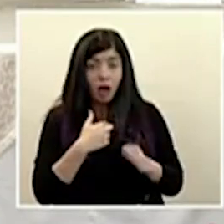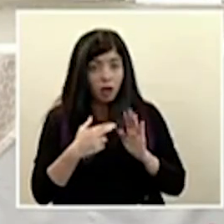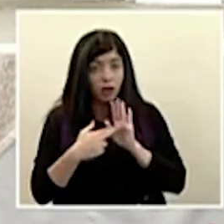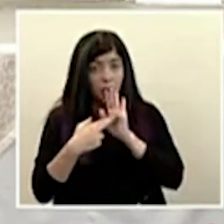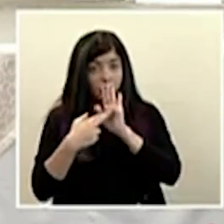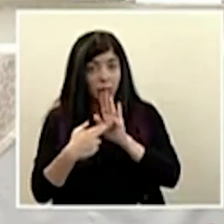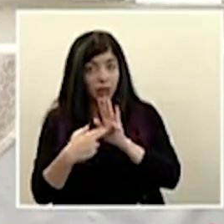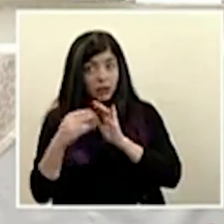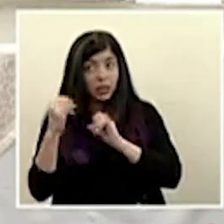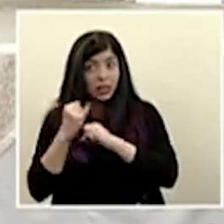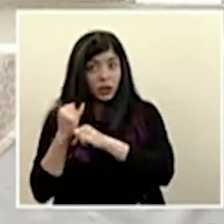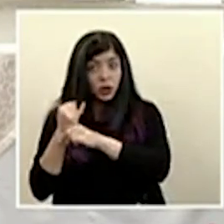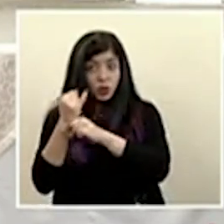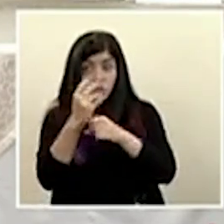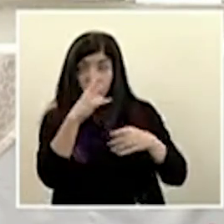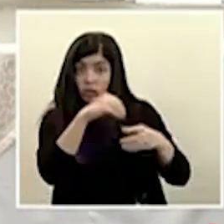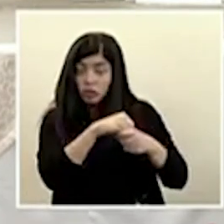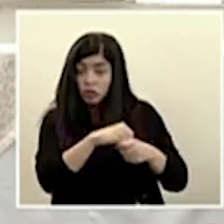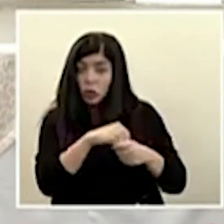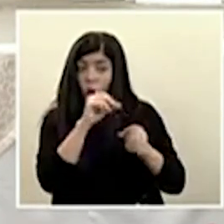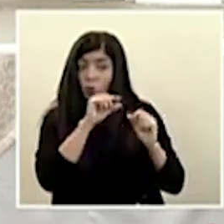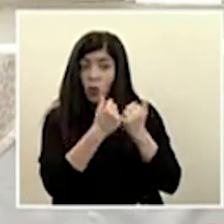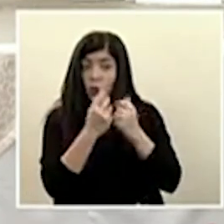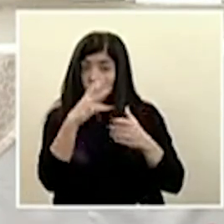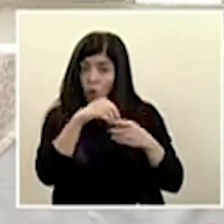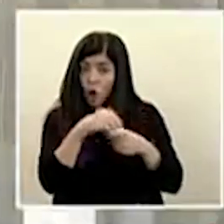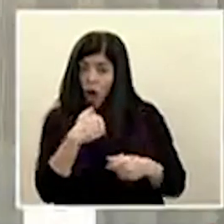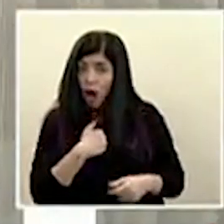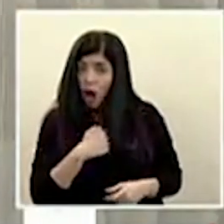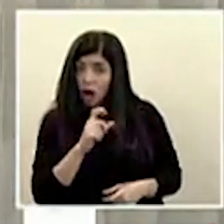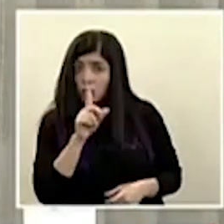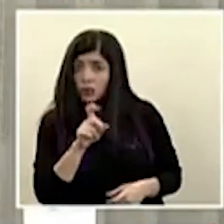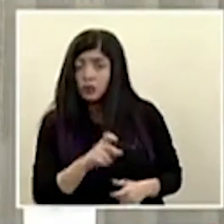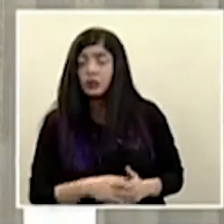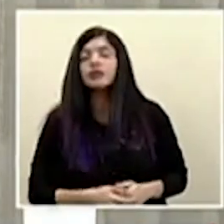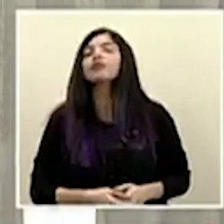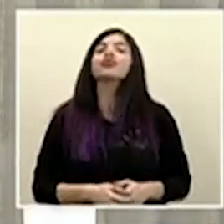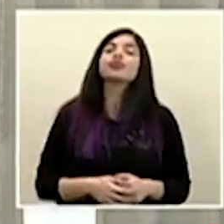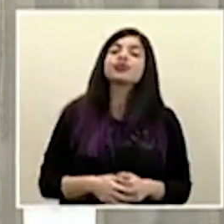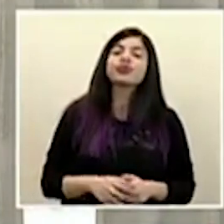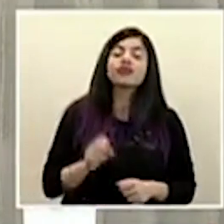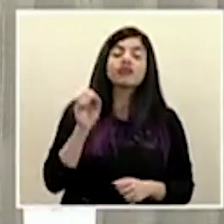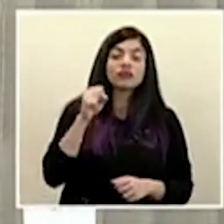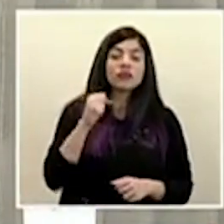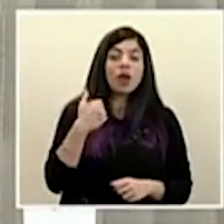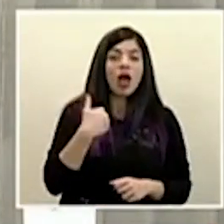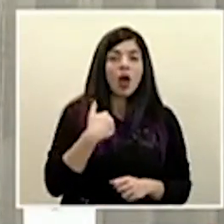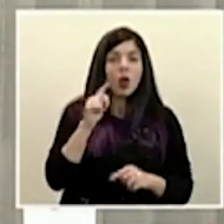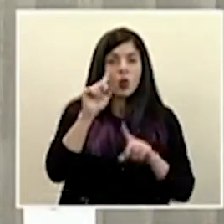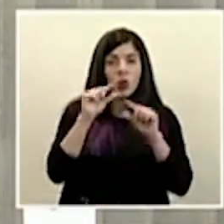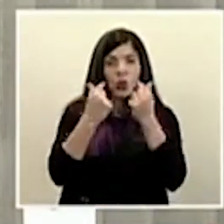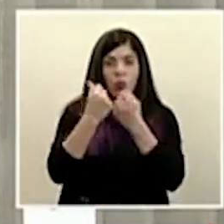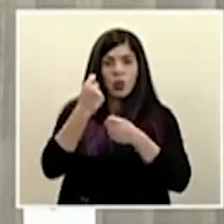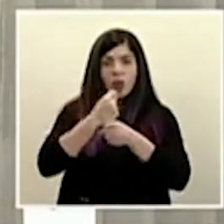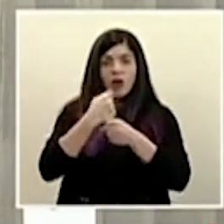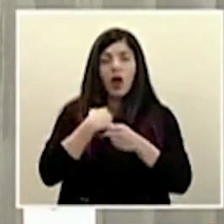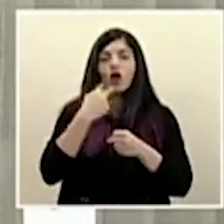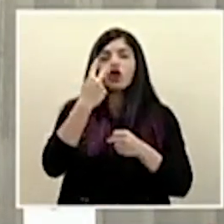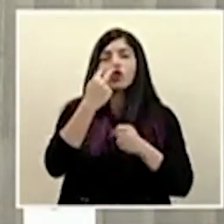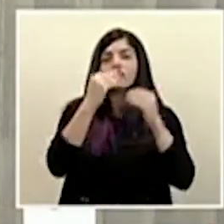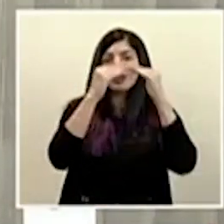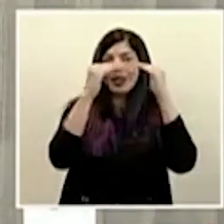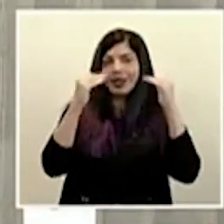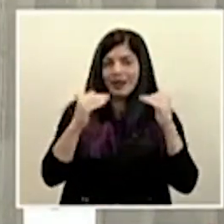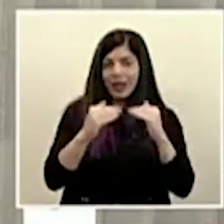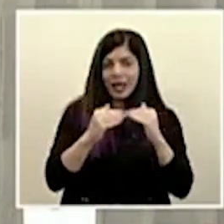representación interinstitucional o intersectorial? En efecto, hay un grupo de trabajo a dos niveles. Ese